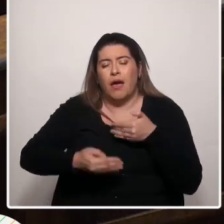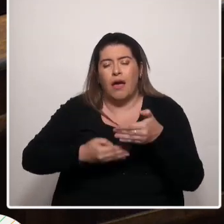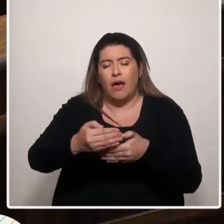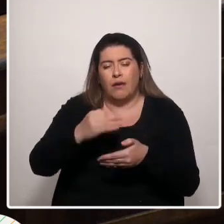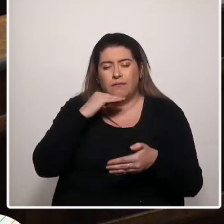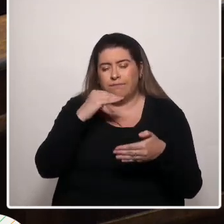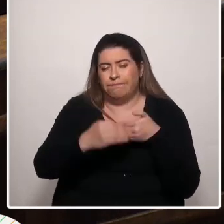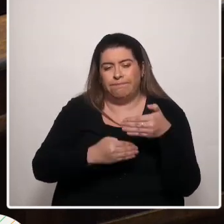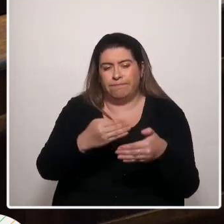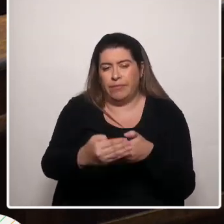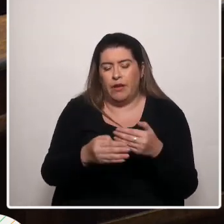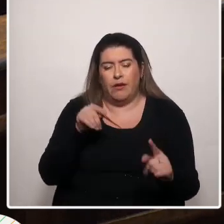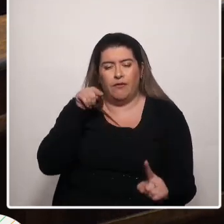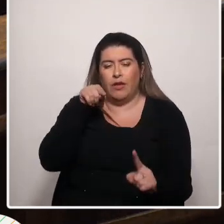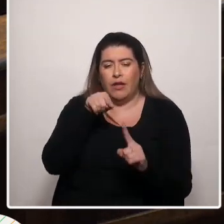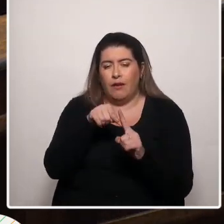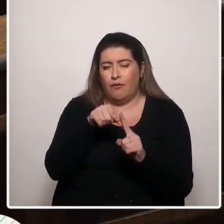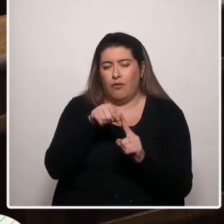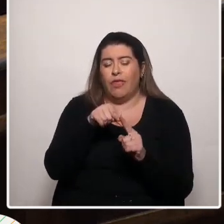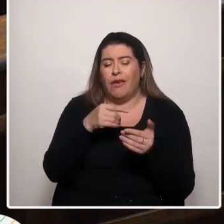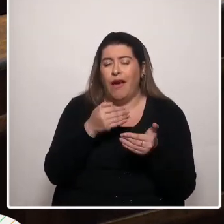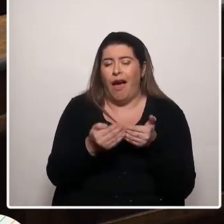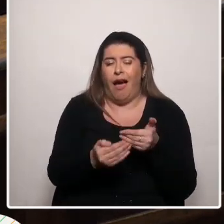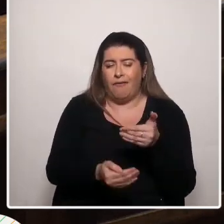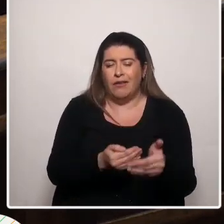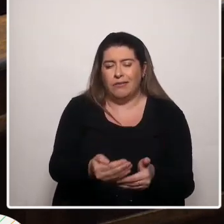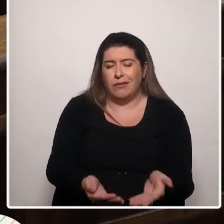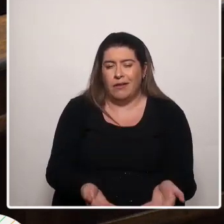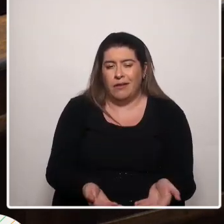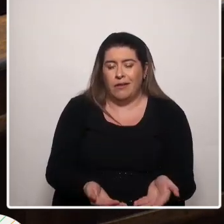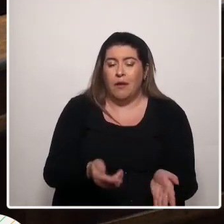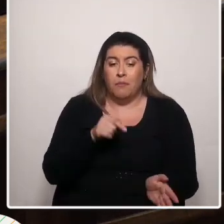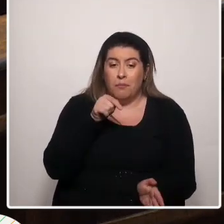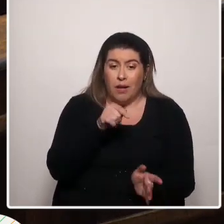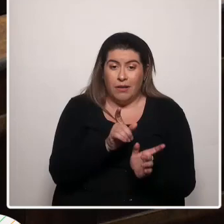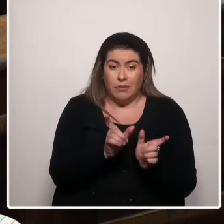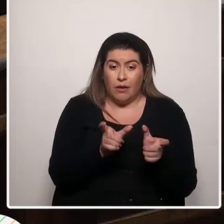al propósito de avanzar, porque para esta